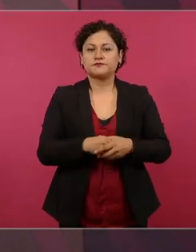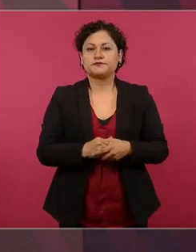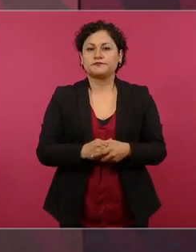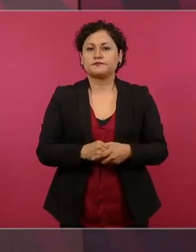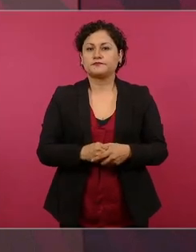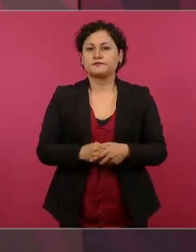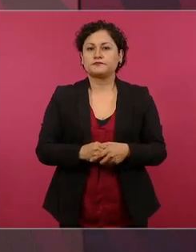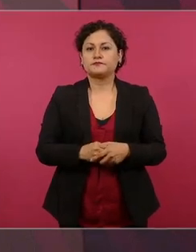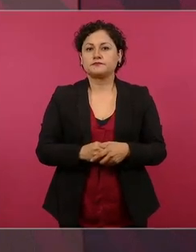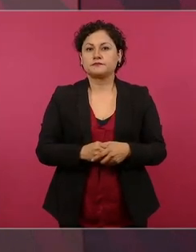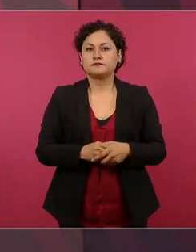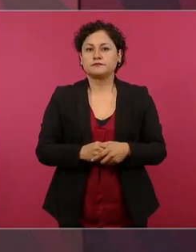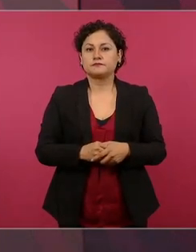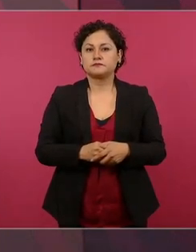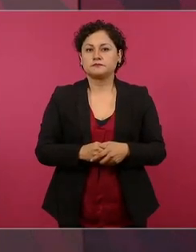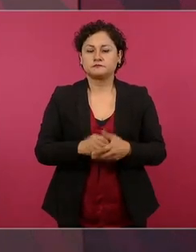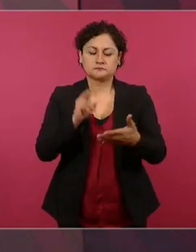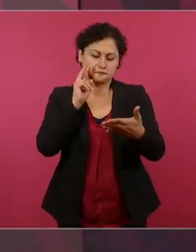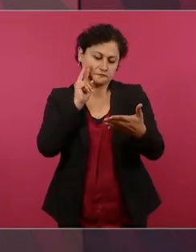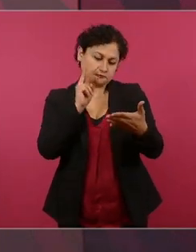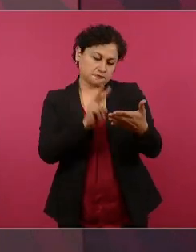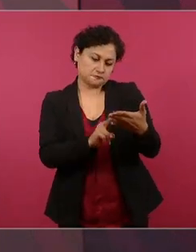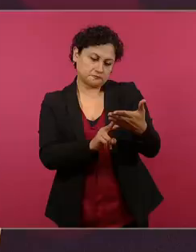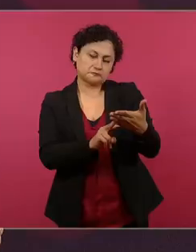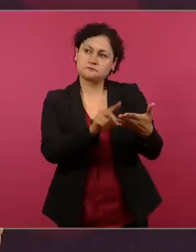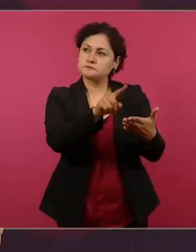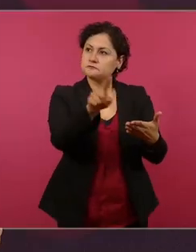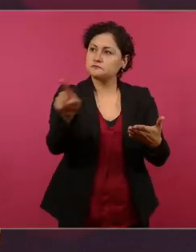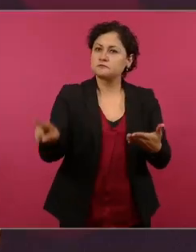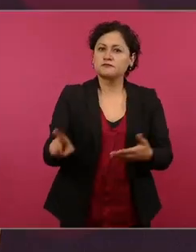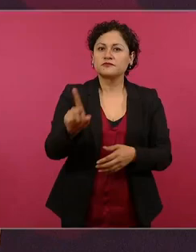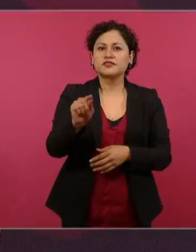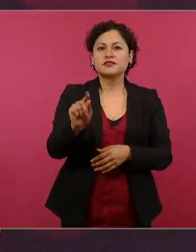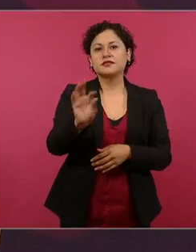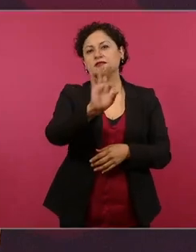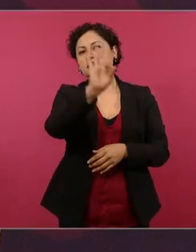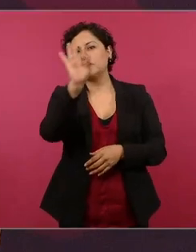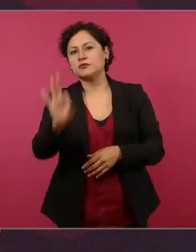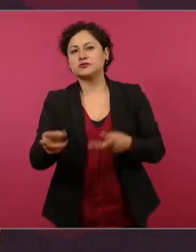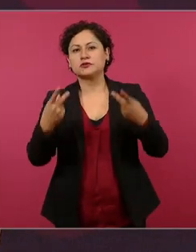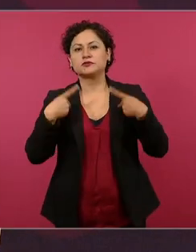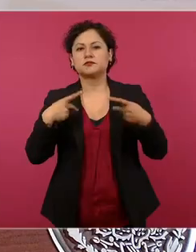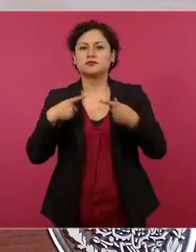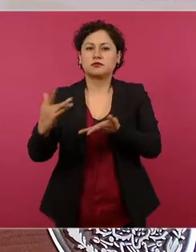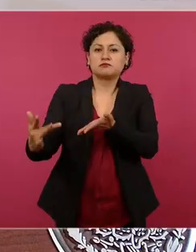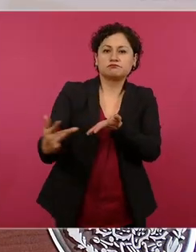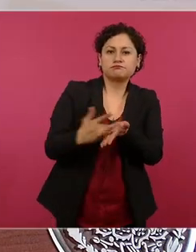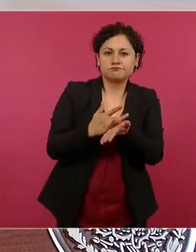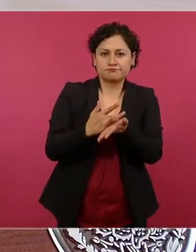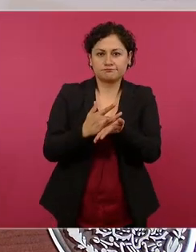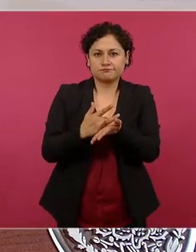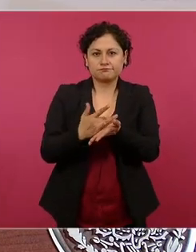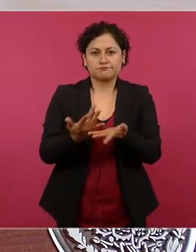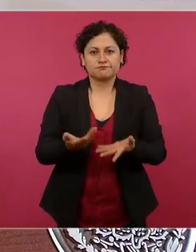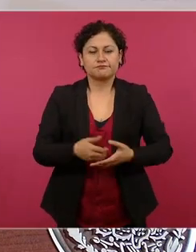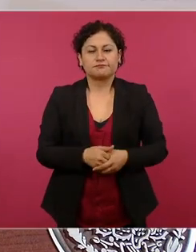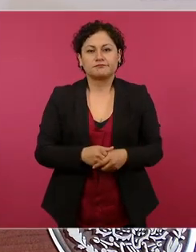me apoya el 70% de la gente,